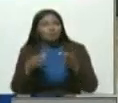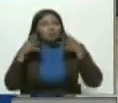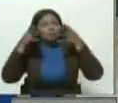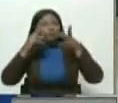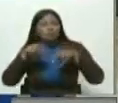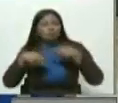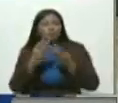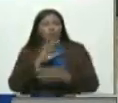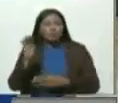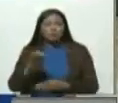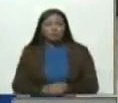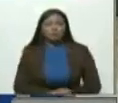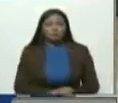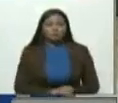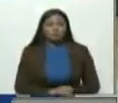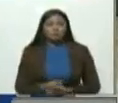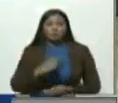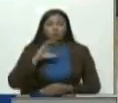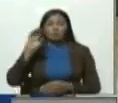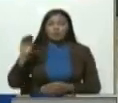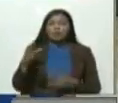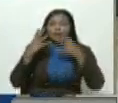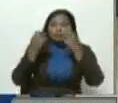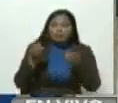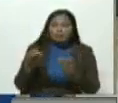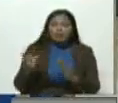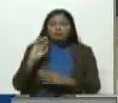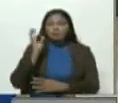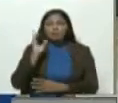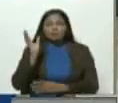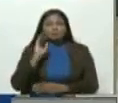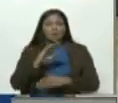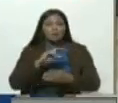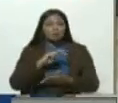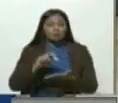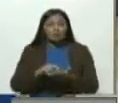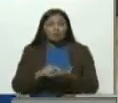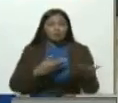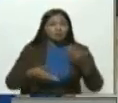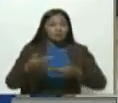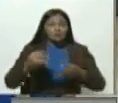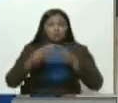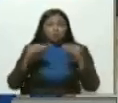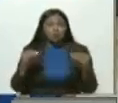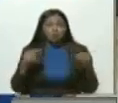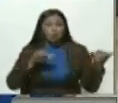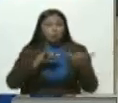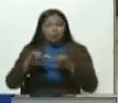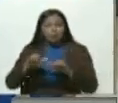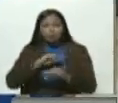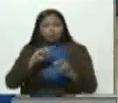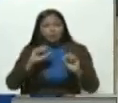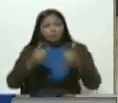reconstrucción al país, que el país entienda que este es un parlamento que está al servicio de todos. Comenzamos